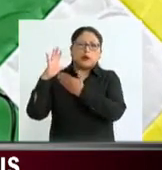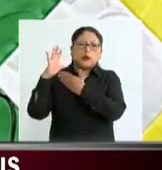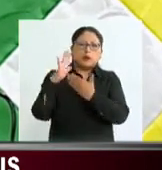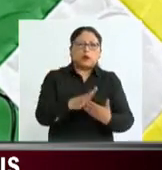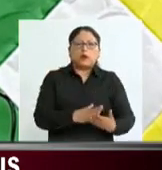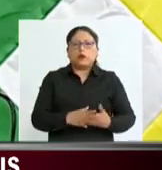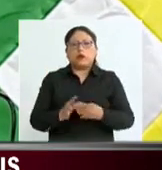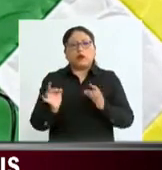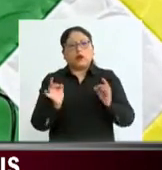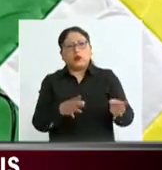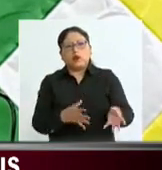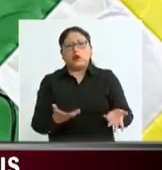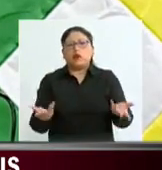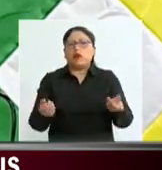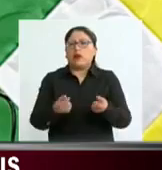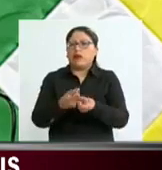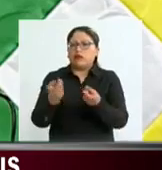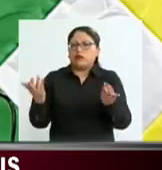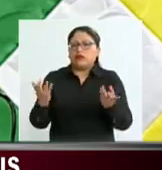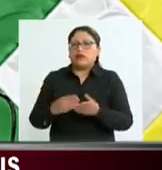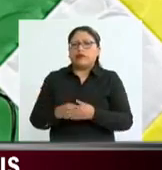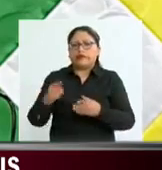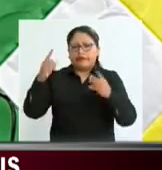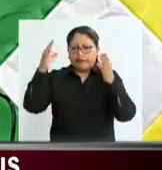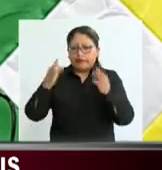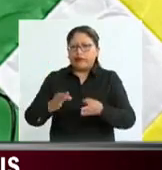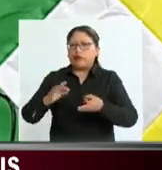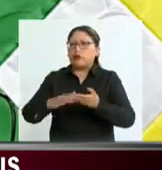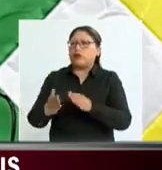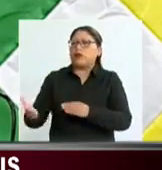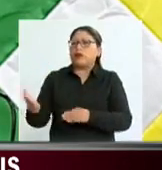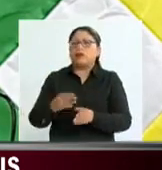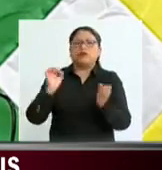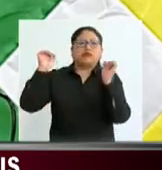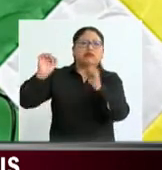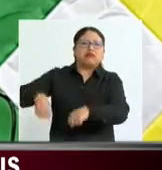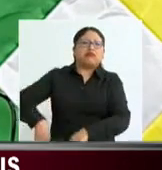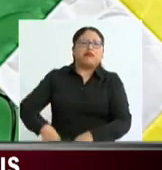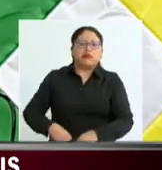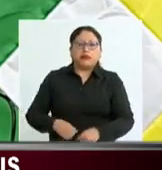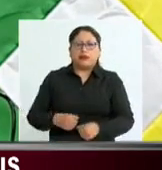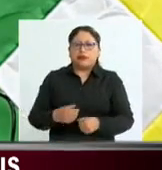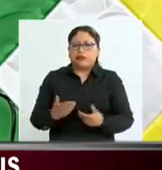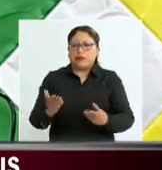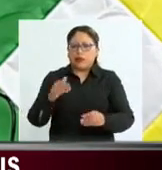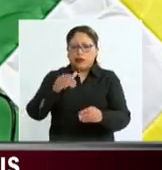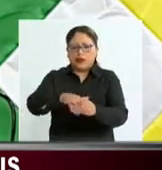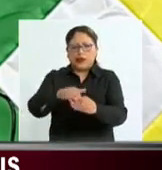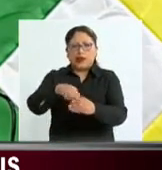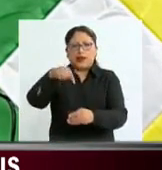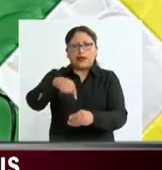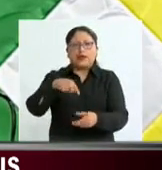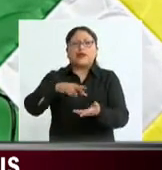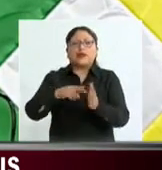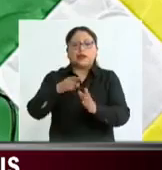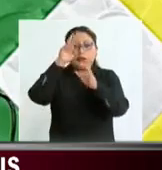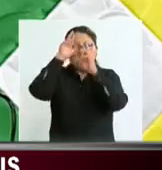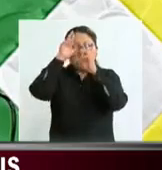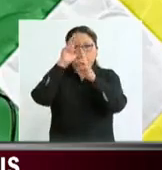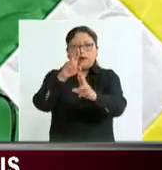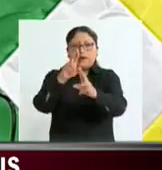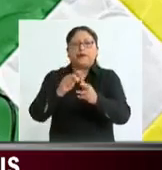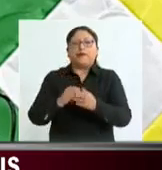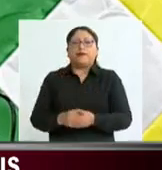de desconocimiento de las decisiones del pueblo que emanan de las urnas. Y enseguida voy a pasar